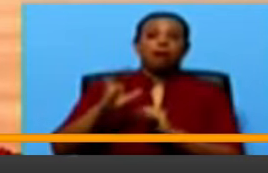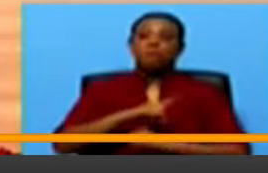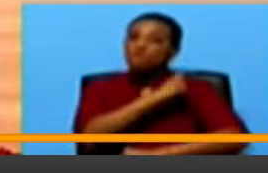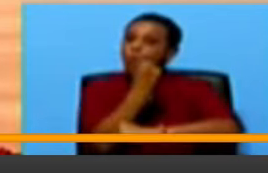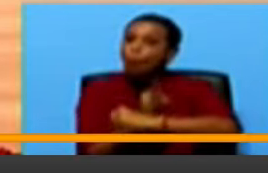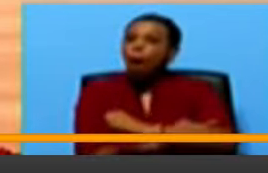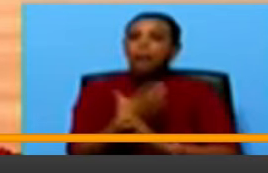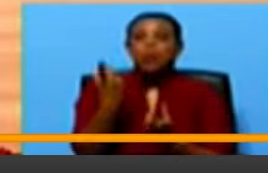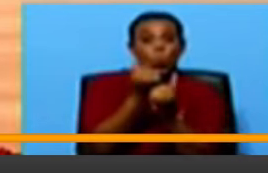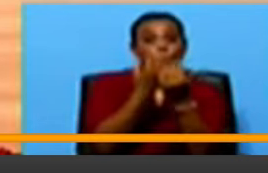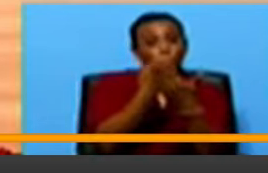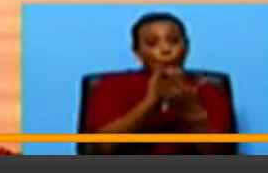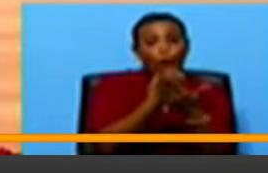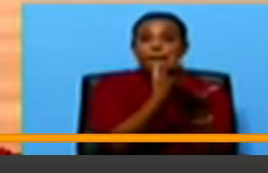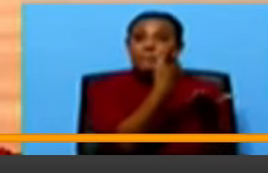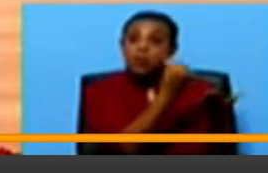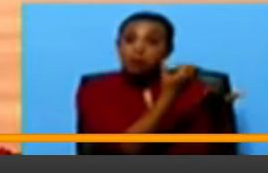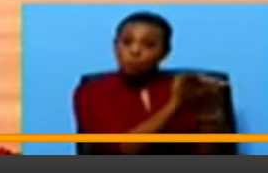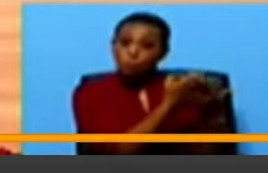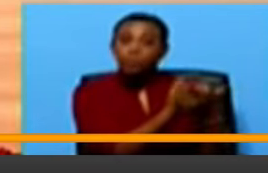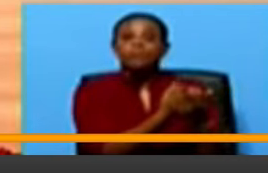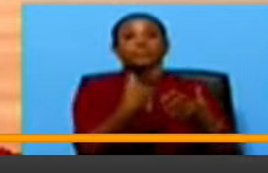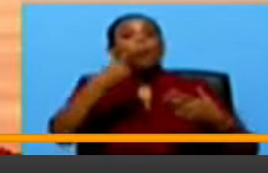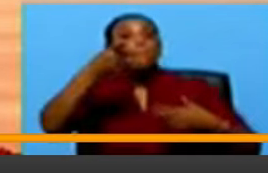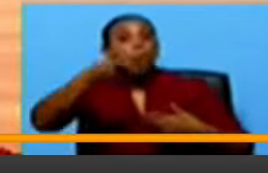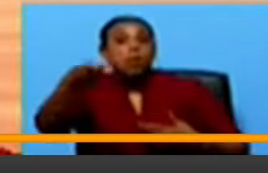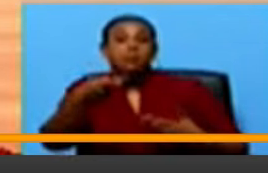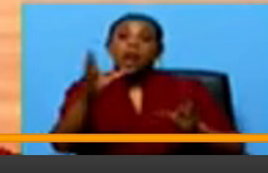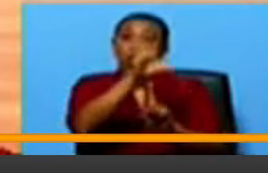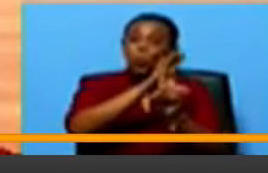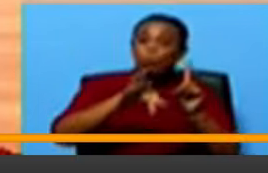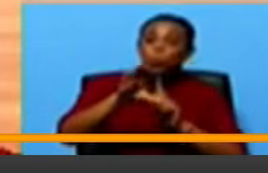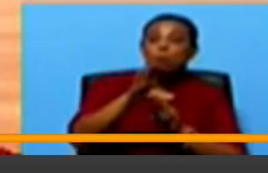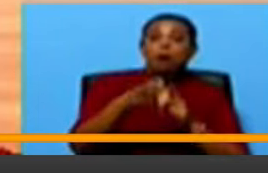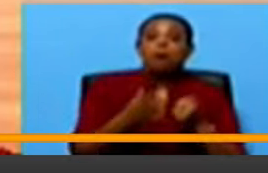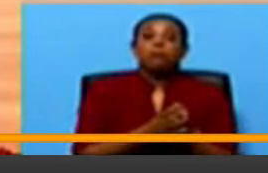Superpotencias en lo económico, en lo político, en lo cultural,